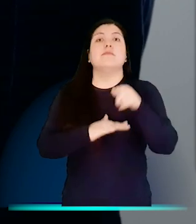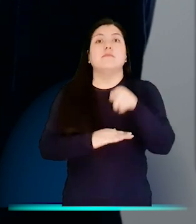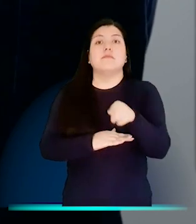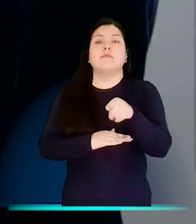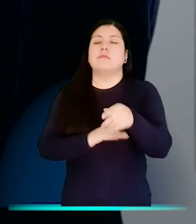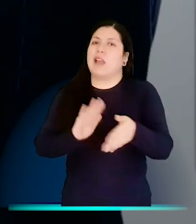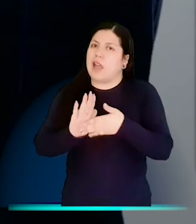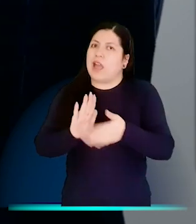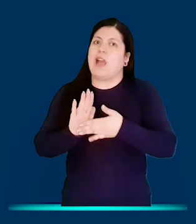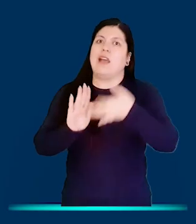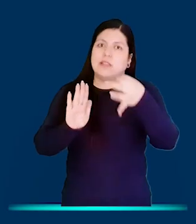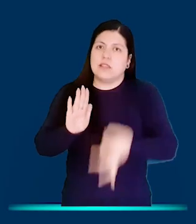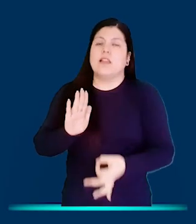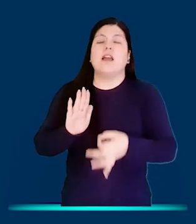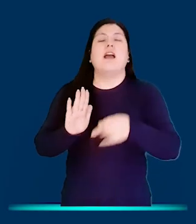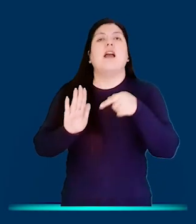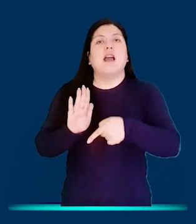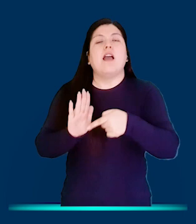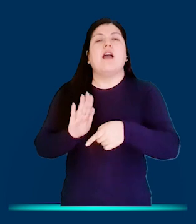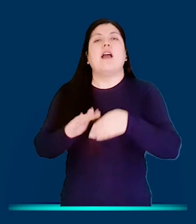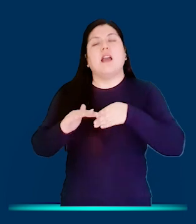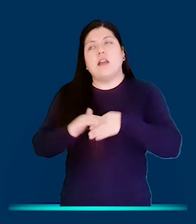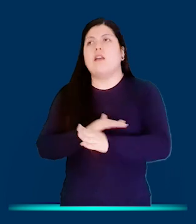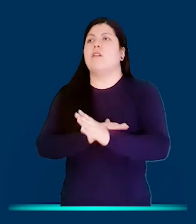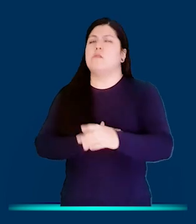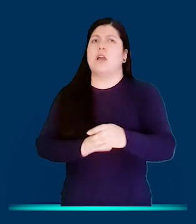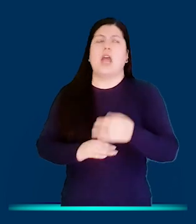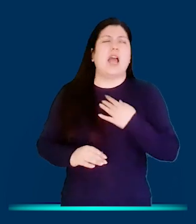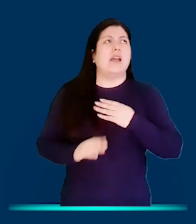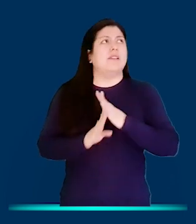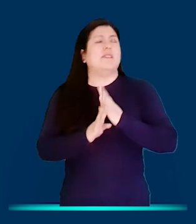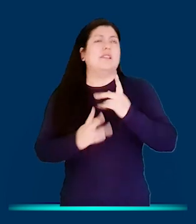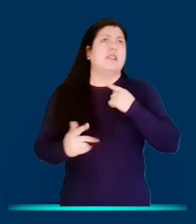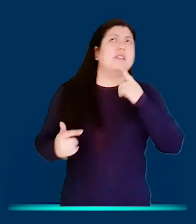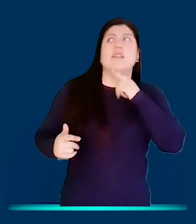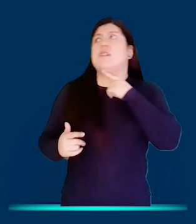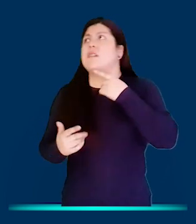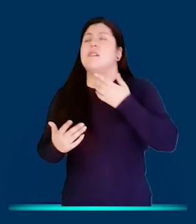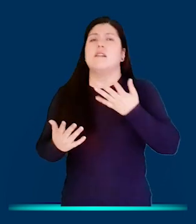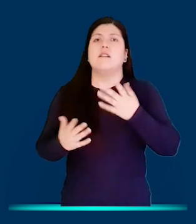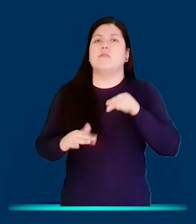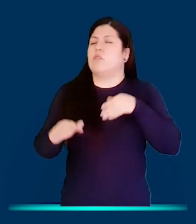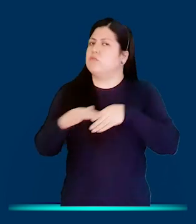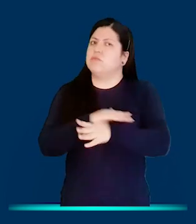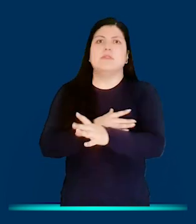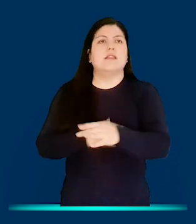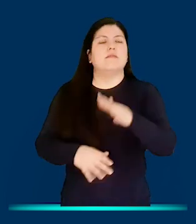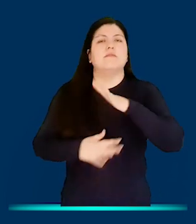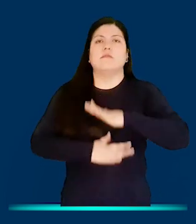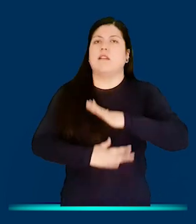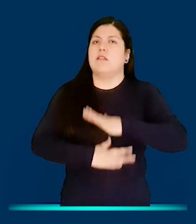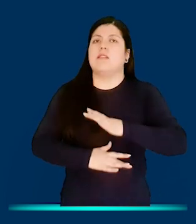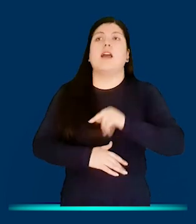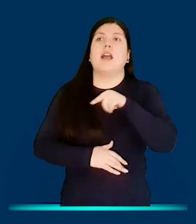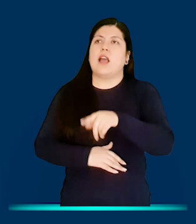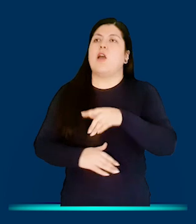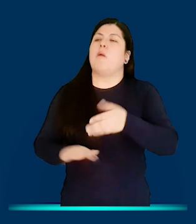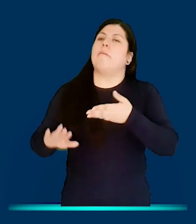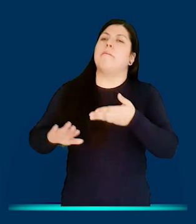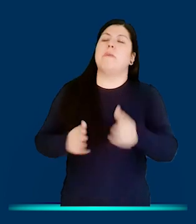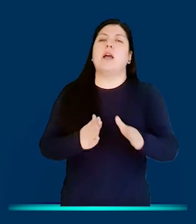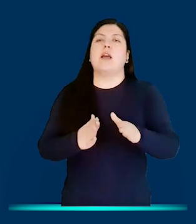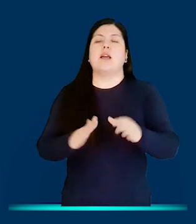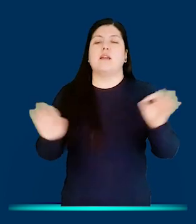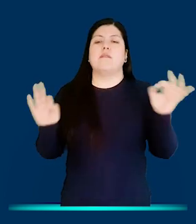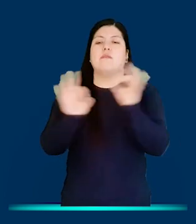acceso que garantice la posibilidad de entrar sin contratiempos a las personas que tienen algún tipo de discapacidad. Todo